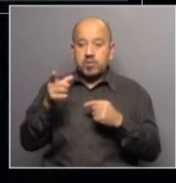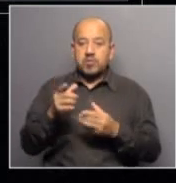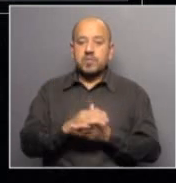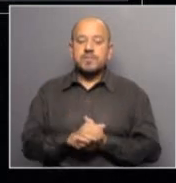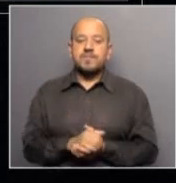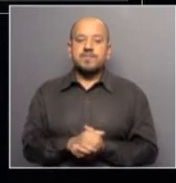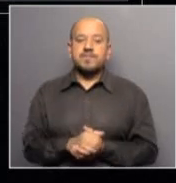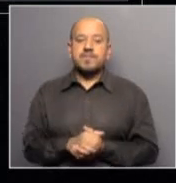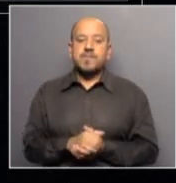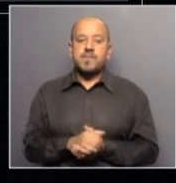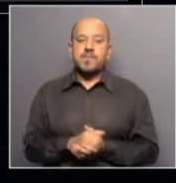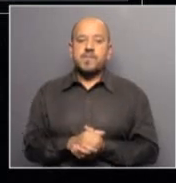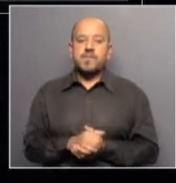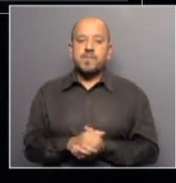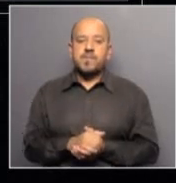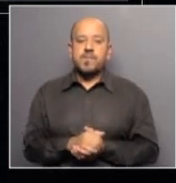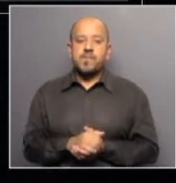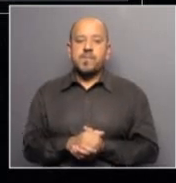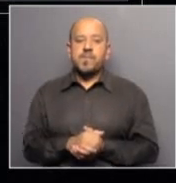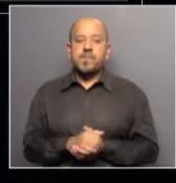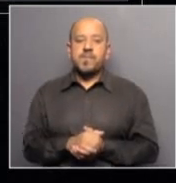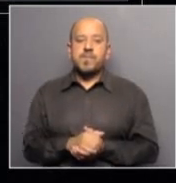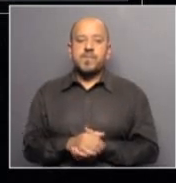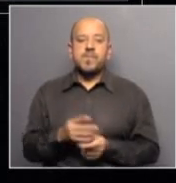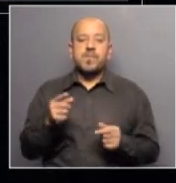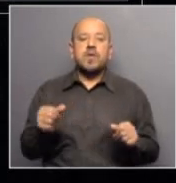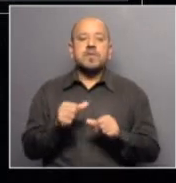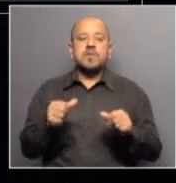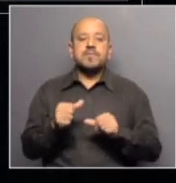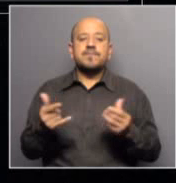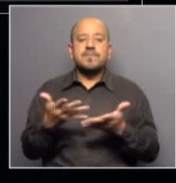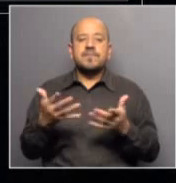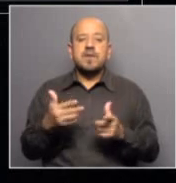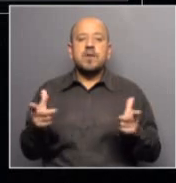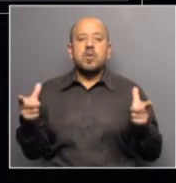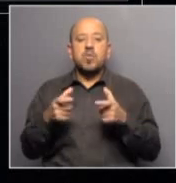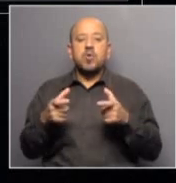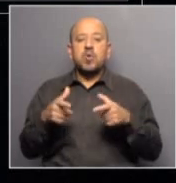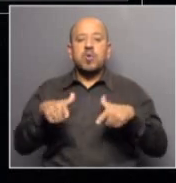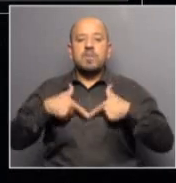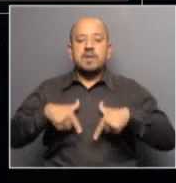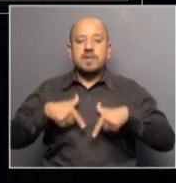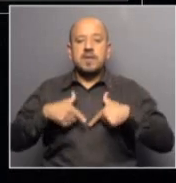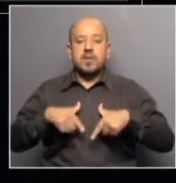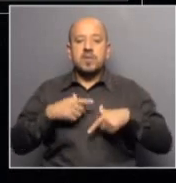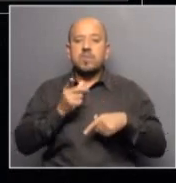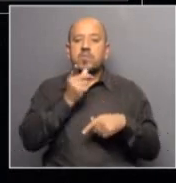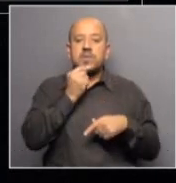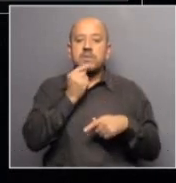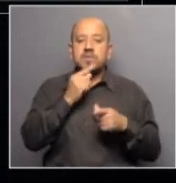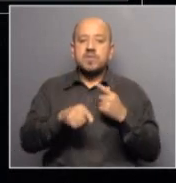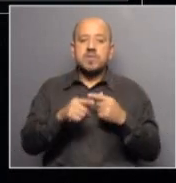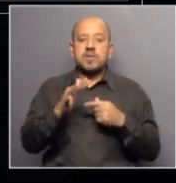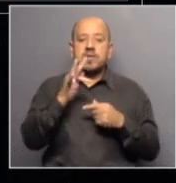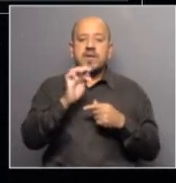Denise. María José, parte de lo que hicieron en este tiempo fue reunirse con el Ministerio del Interior, y después de esa reunión desde la